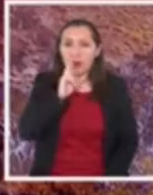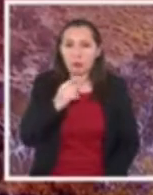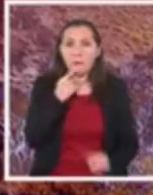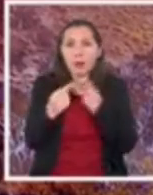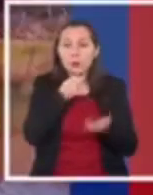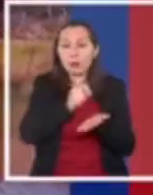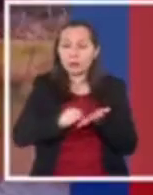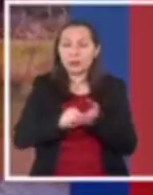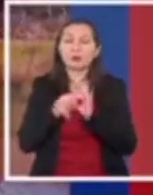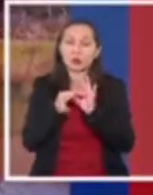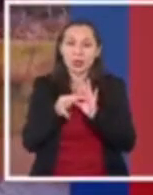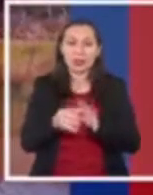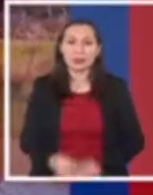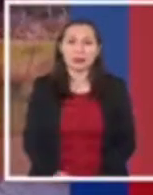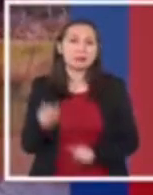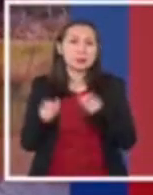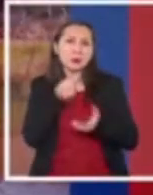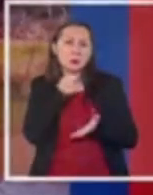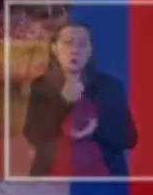preguntas de la prensa Muchísimas gracias